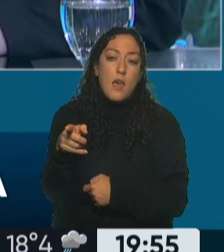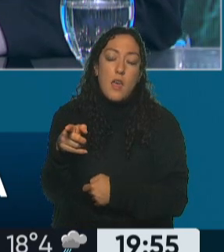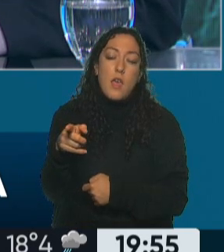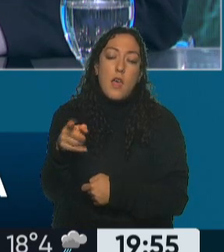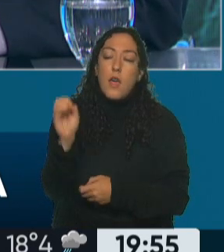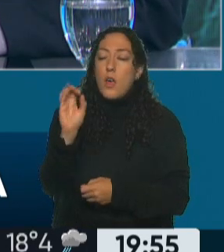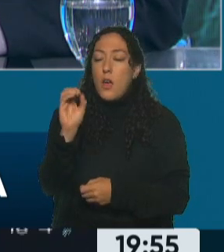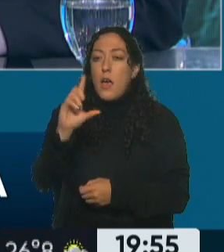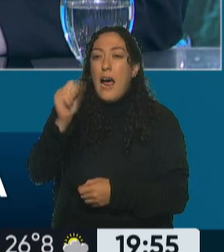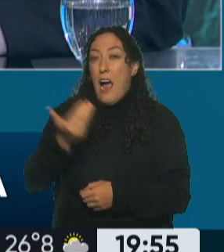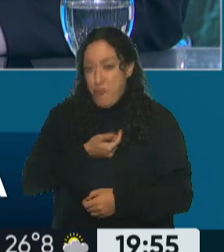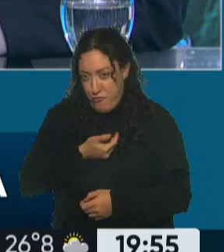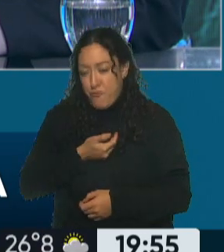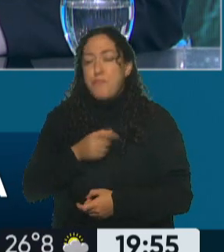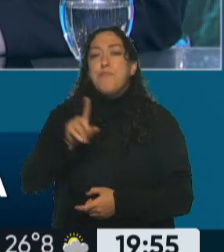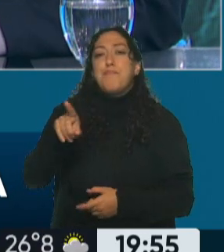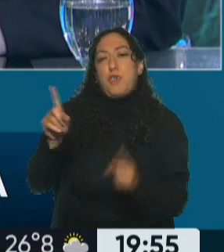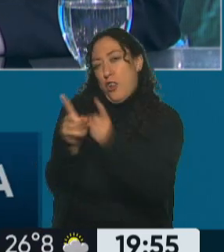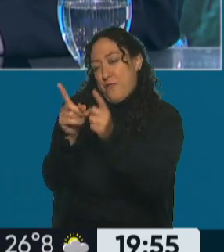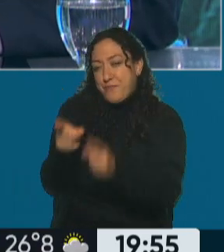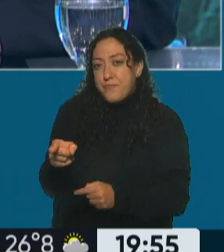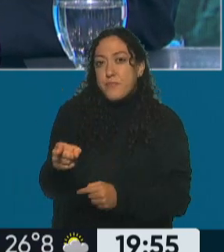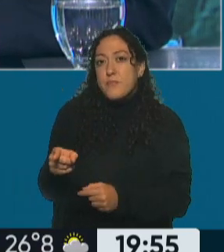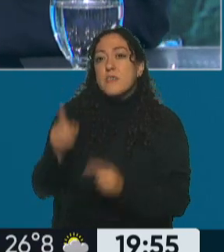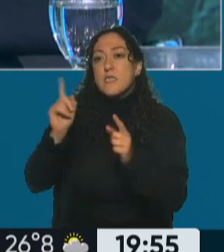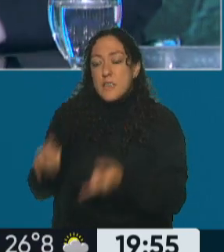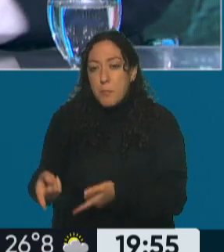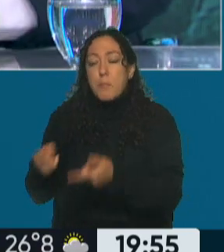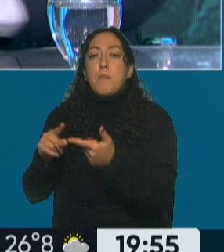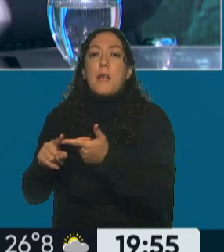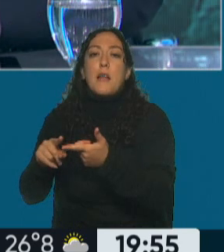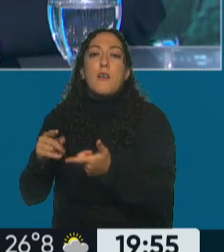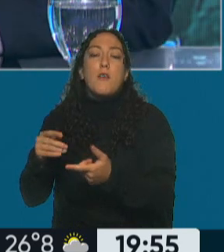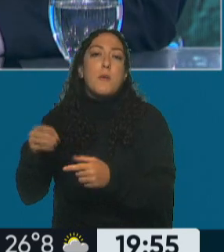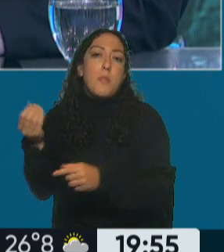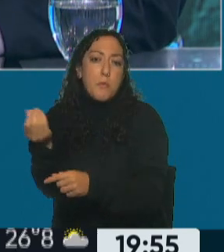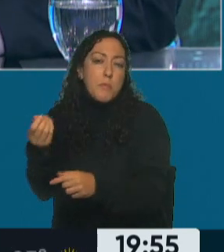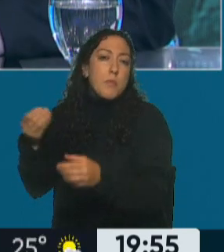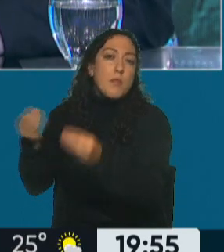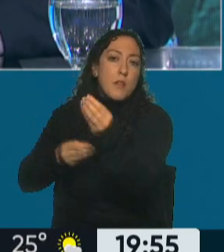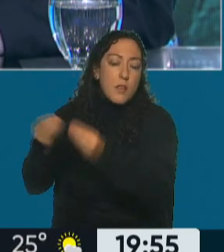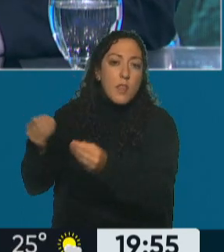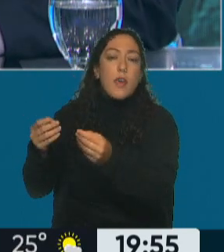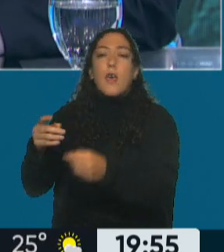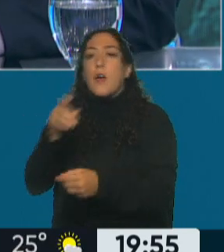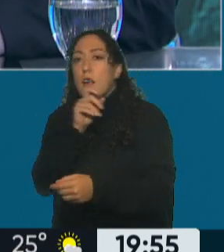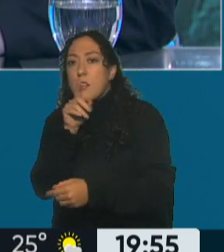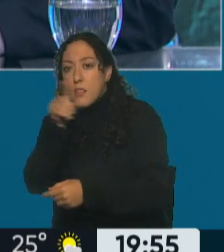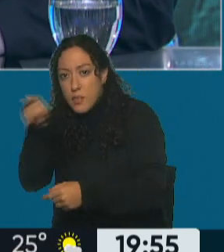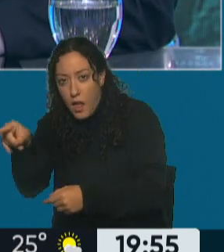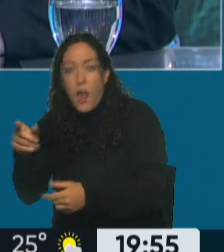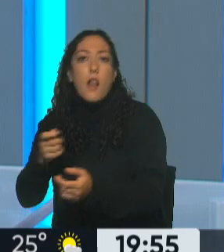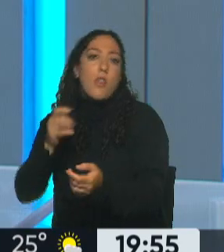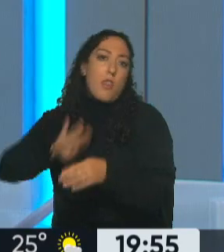como el CAF, y a los fondos cataríes que también hicieron un aporte para que Argentina cumpliera con sus